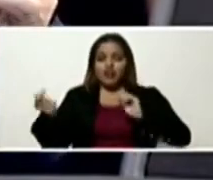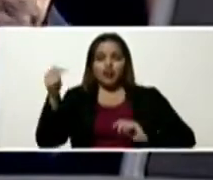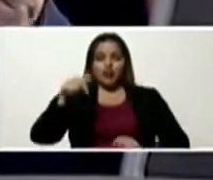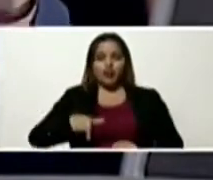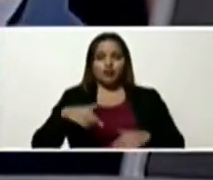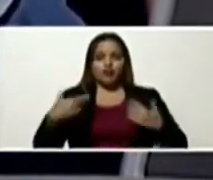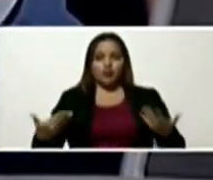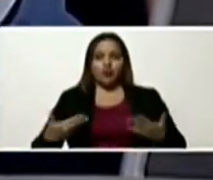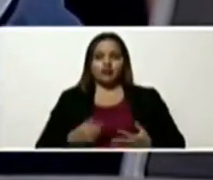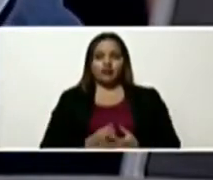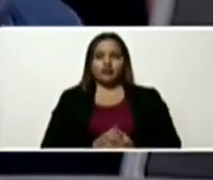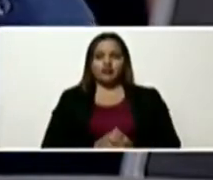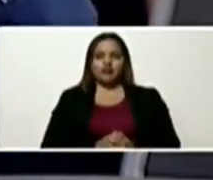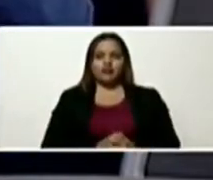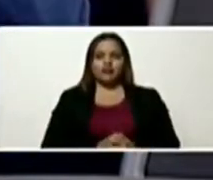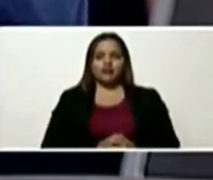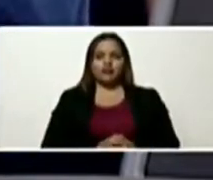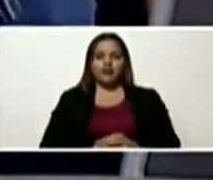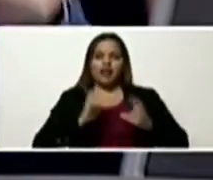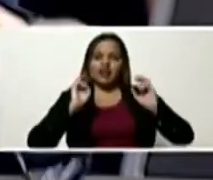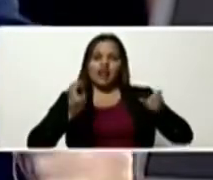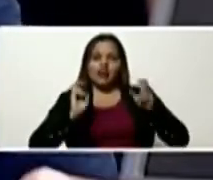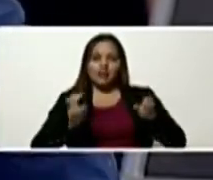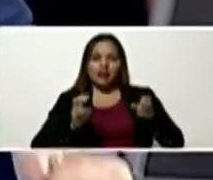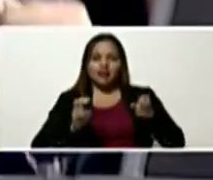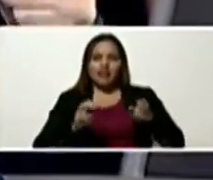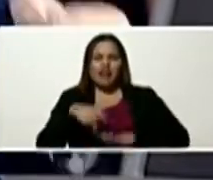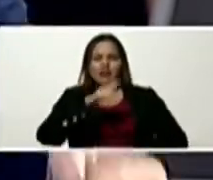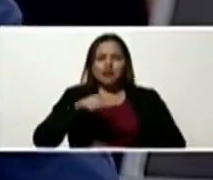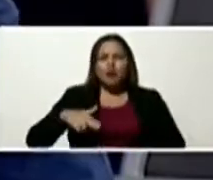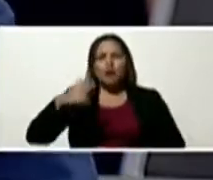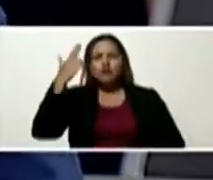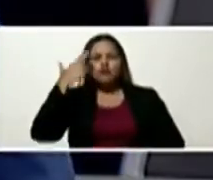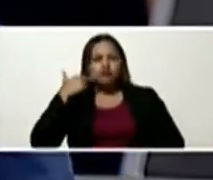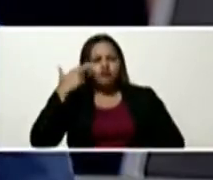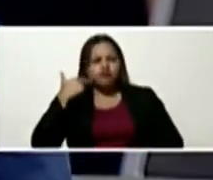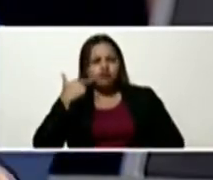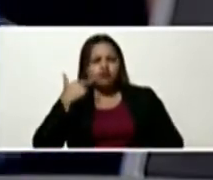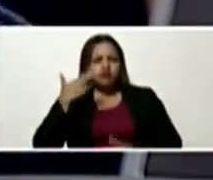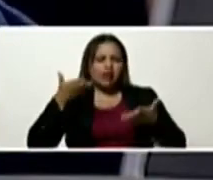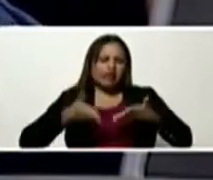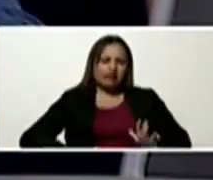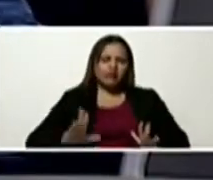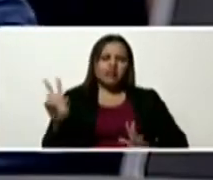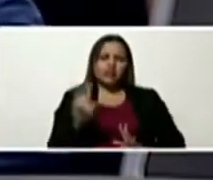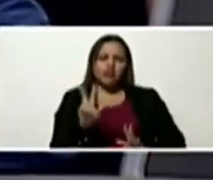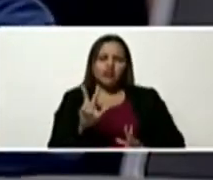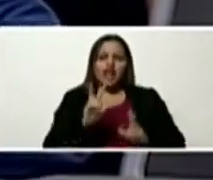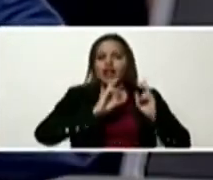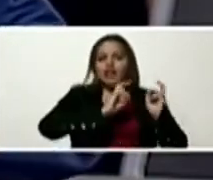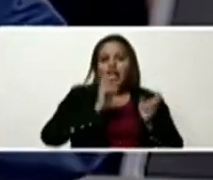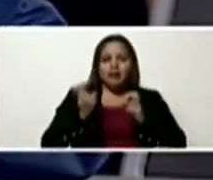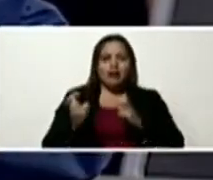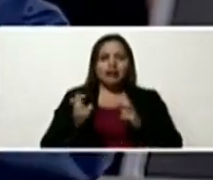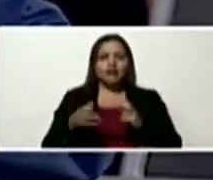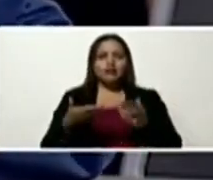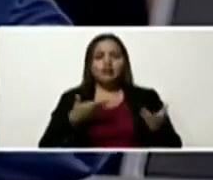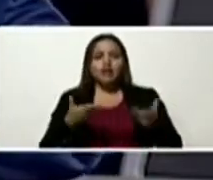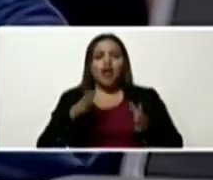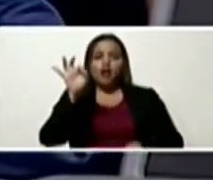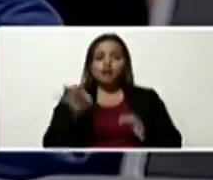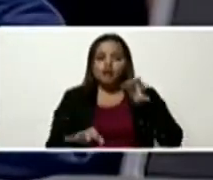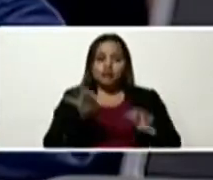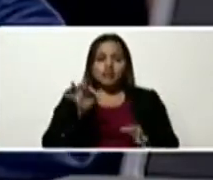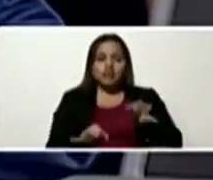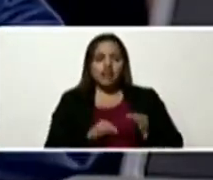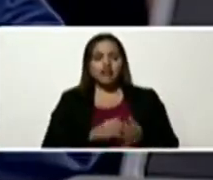es el del tema de los cimarrones, las cimarronas, el tema de la